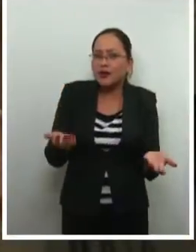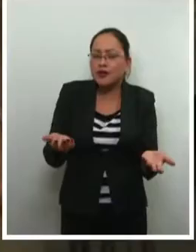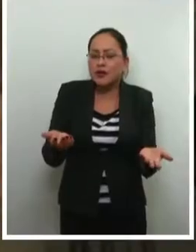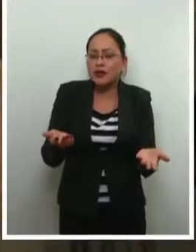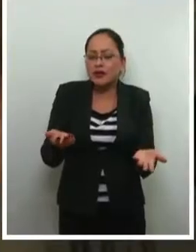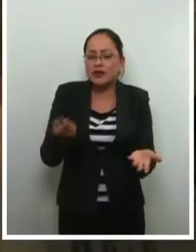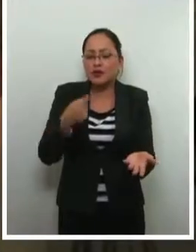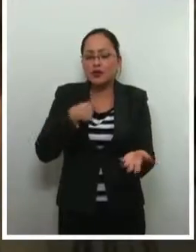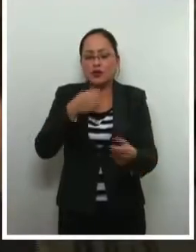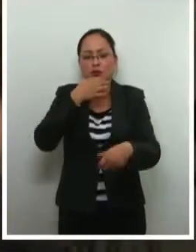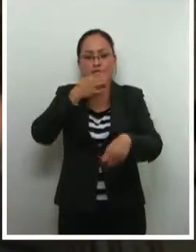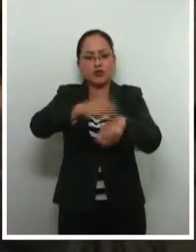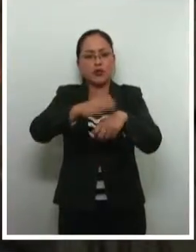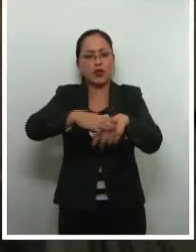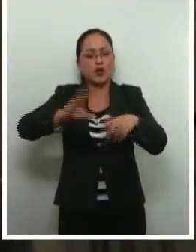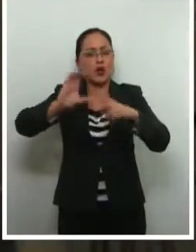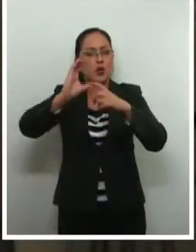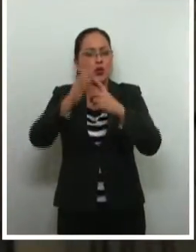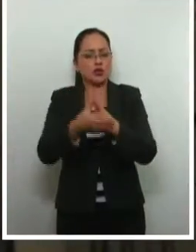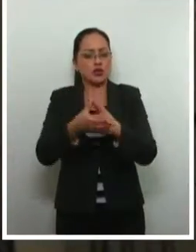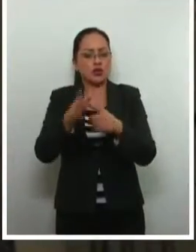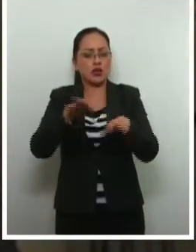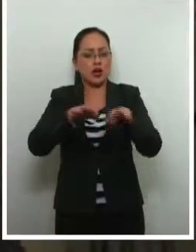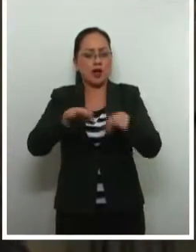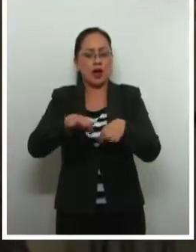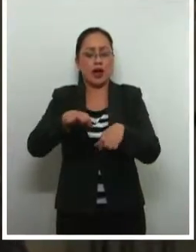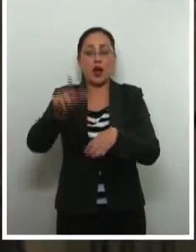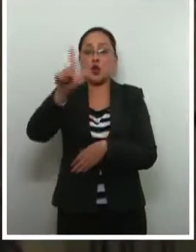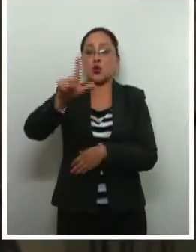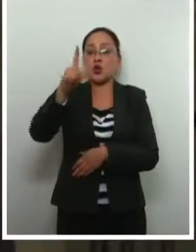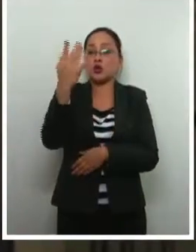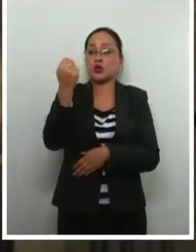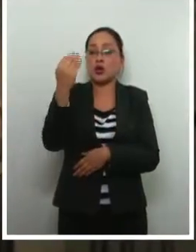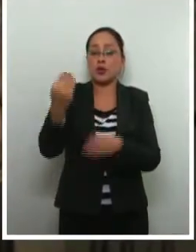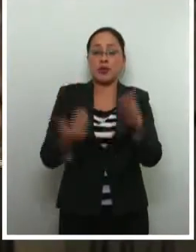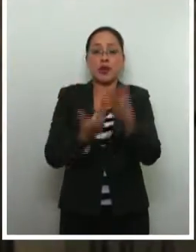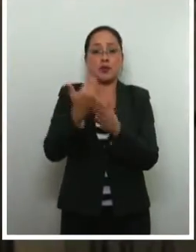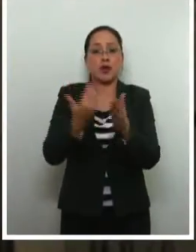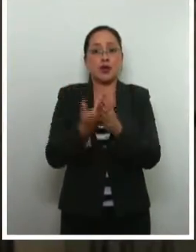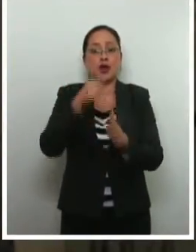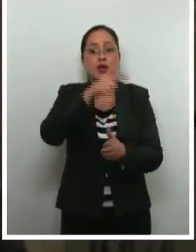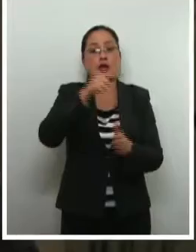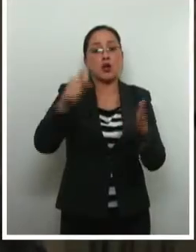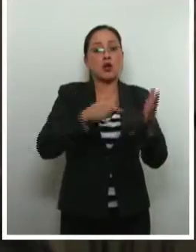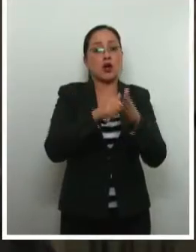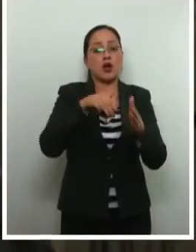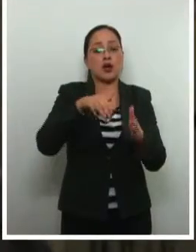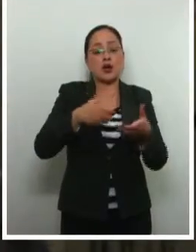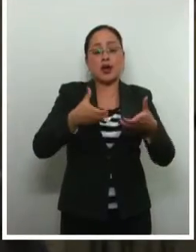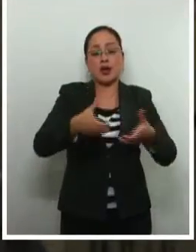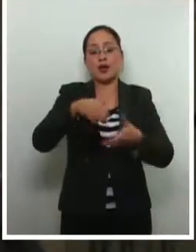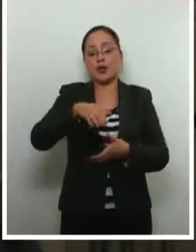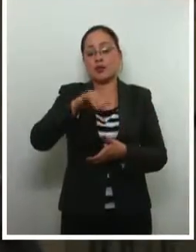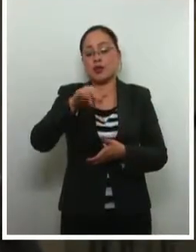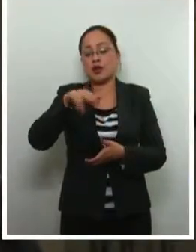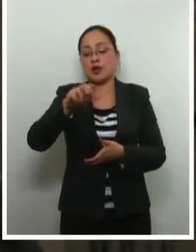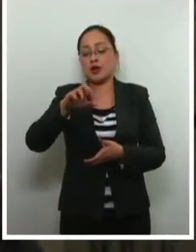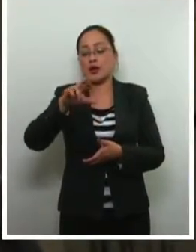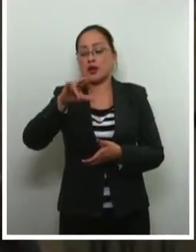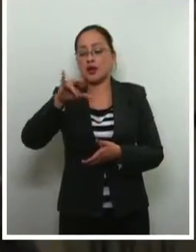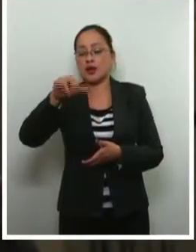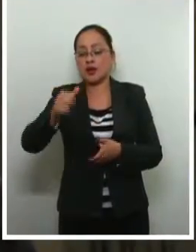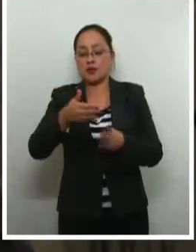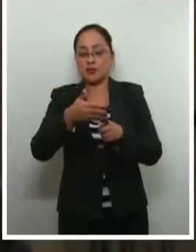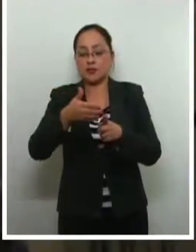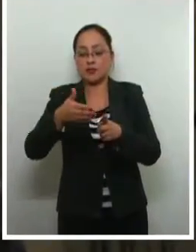Yo convocaría a la comisión el lunes a las 9 de la mañana en el Palacio de Minería. En el transcurso